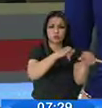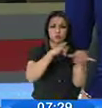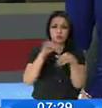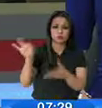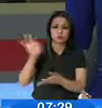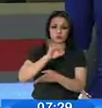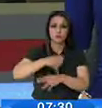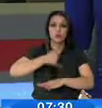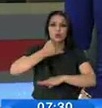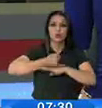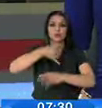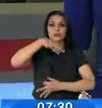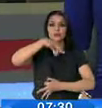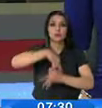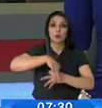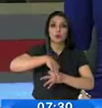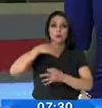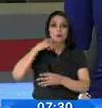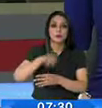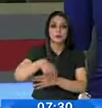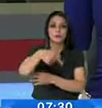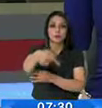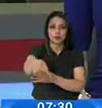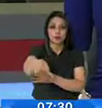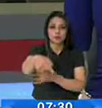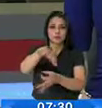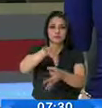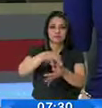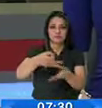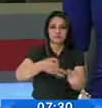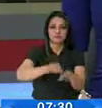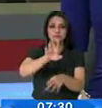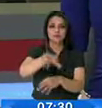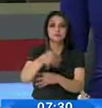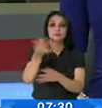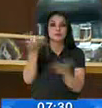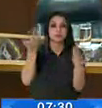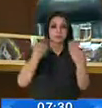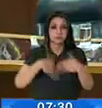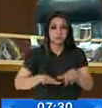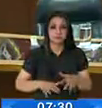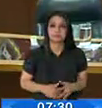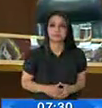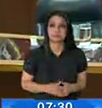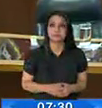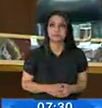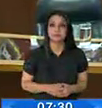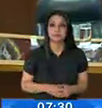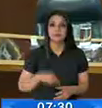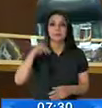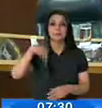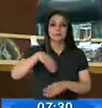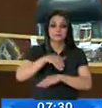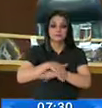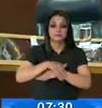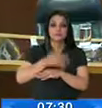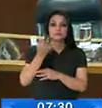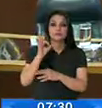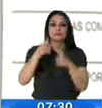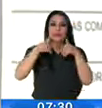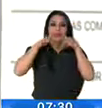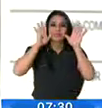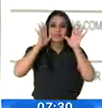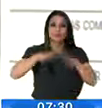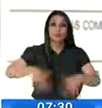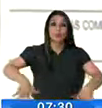las juntas receptoras del voto para los próximos comicios de febrero de 2018. La tarde de este martes 19 de diciembre se realizó